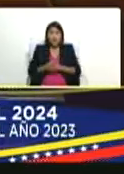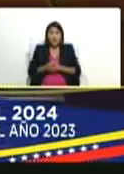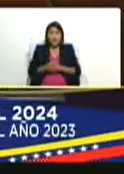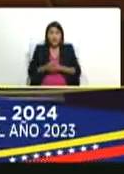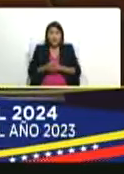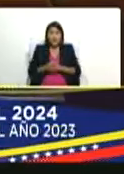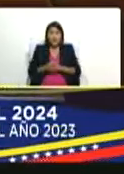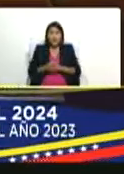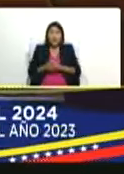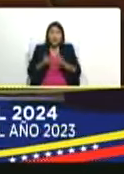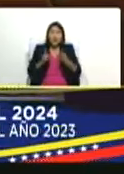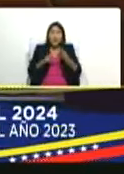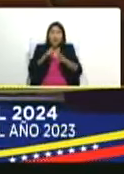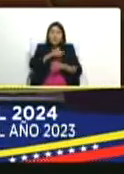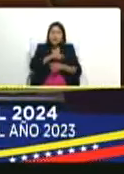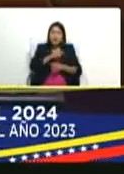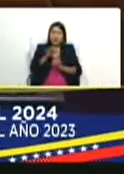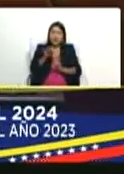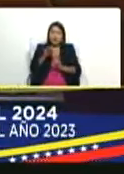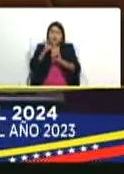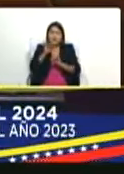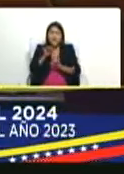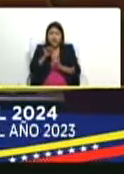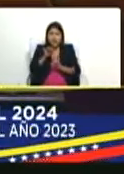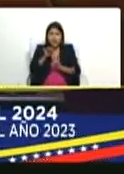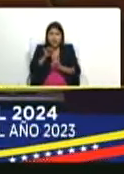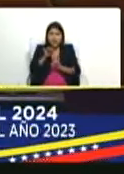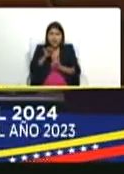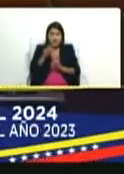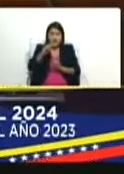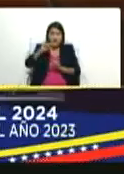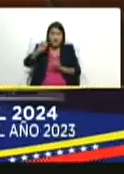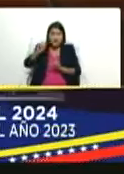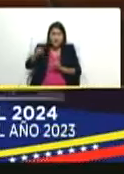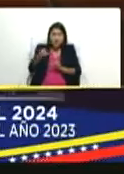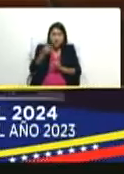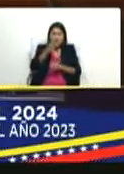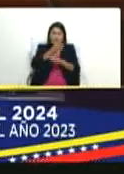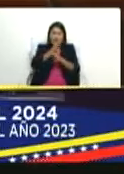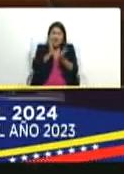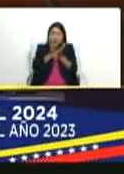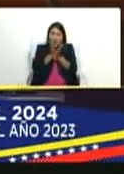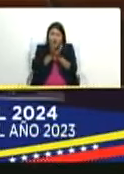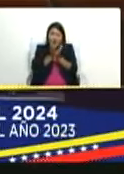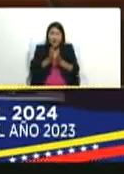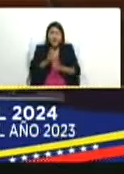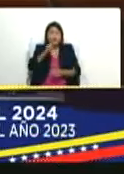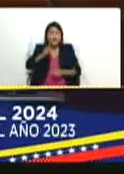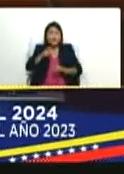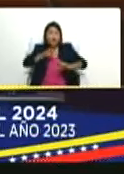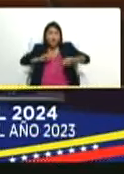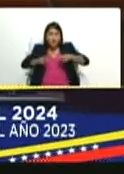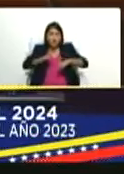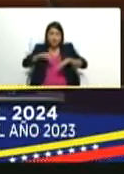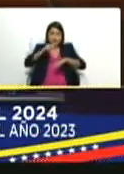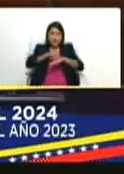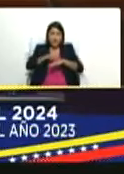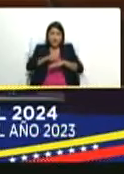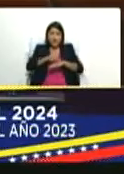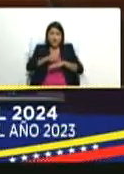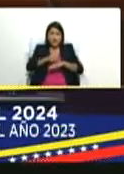Justicia, la Comisión Especial, el TCJ Abato Escuela, así como la Coordinación Nacional del Sistema